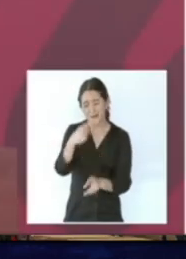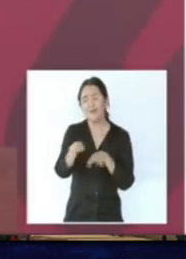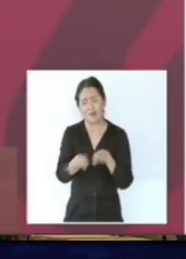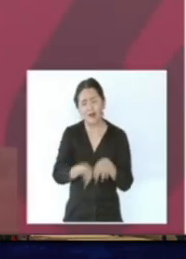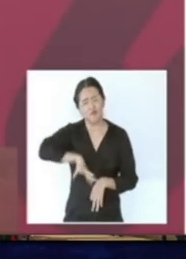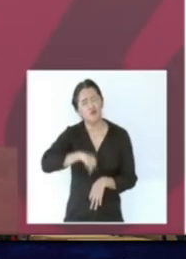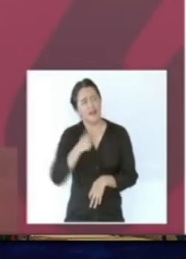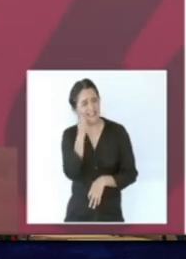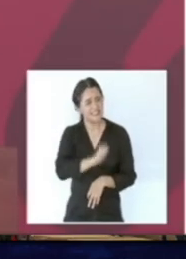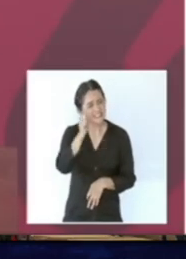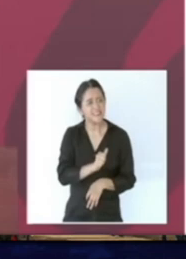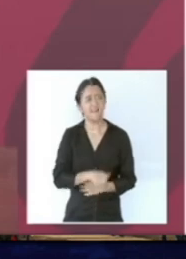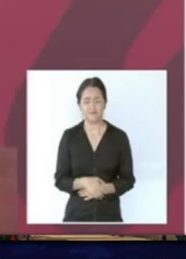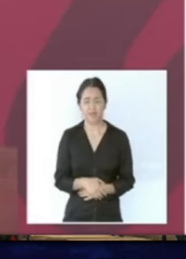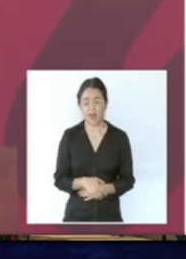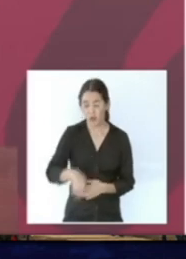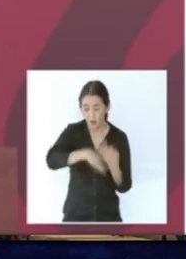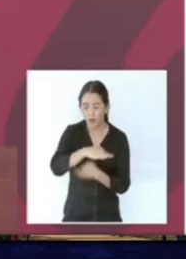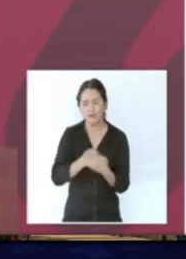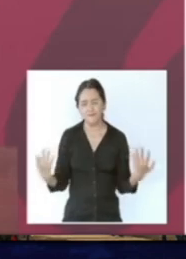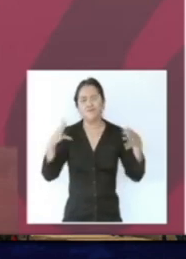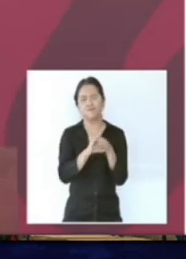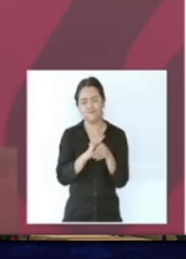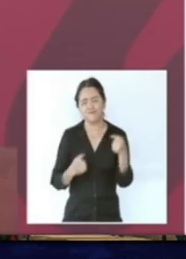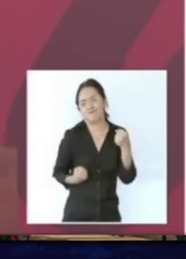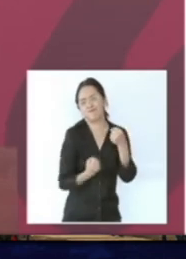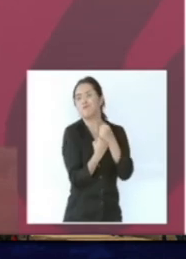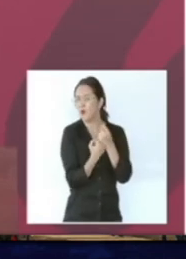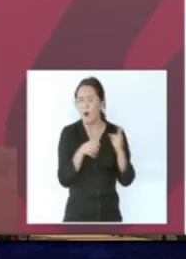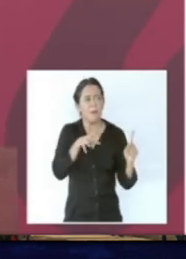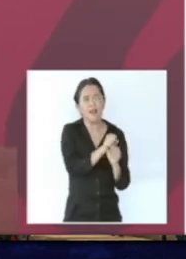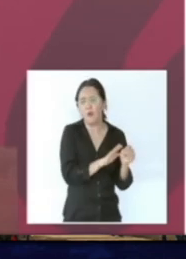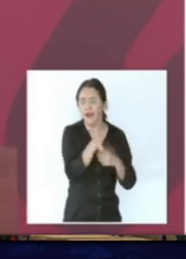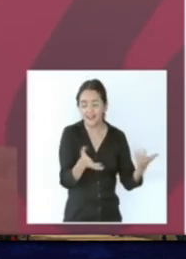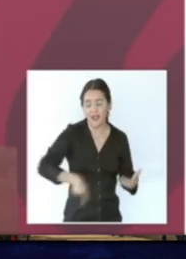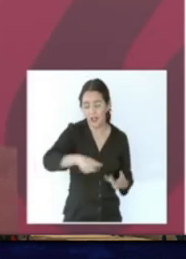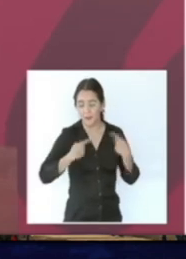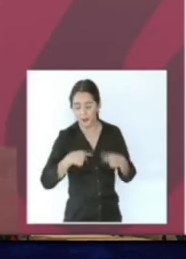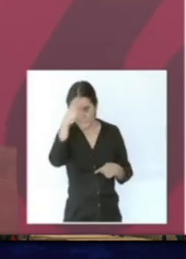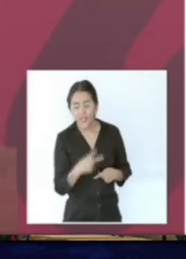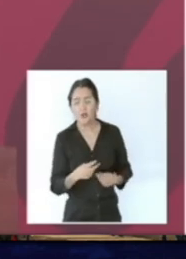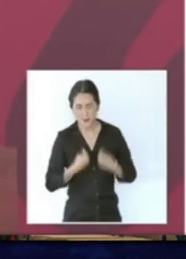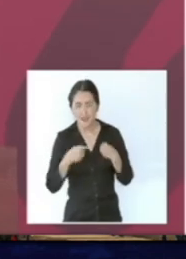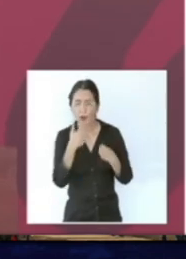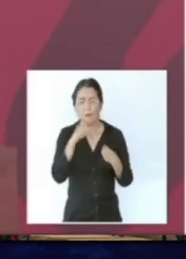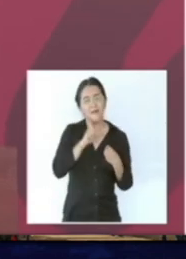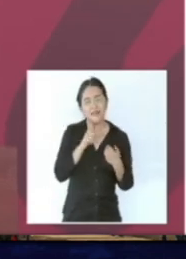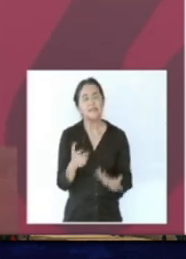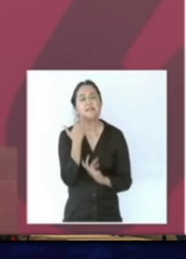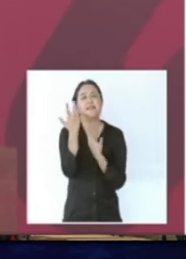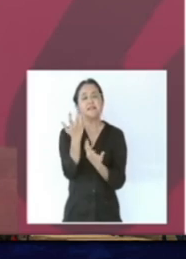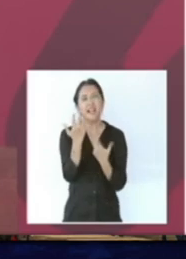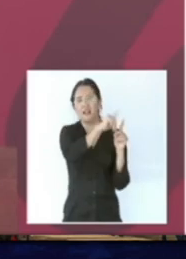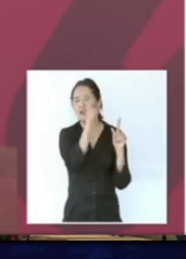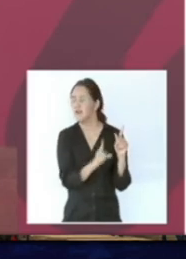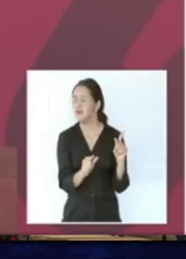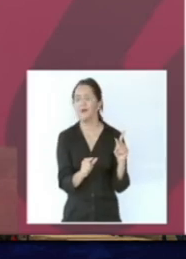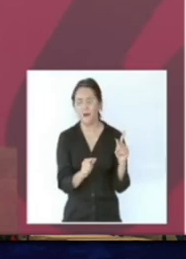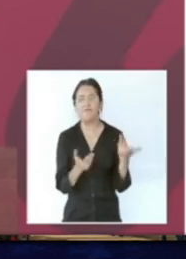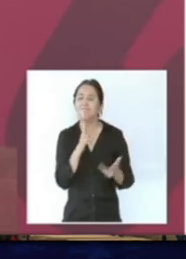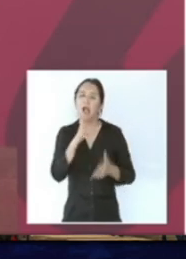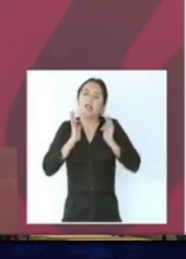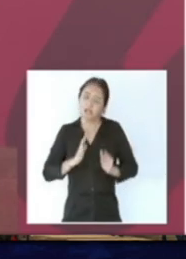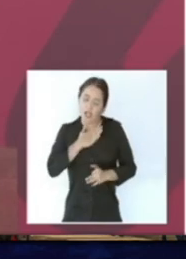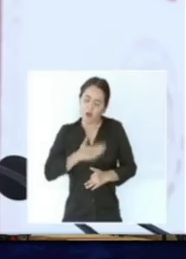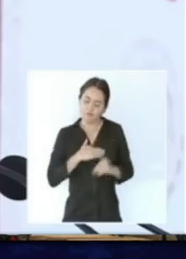el gran trabajo que están haciendo con ustedes todos estamos Unidos por el mismo propósito formar mexicanas y mexicanos dispuestos a hacer una nación más próspera más justa